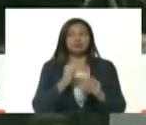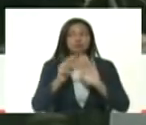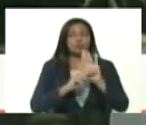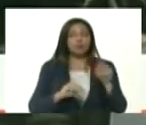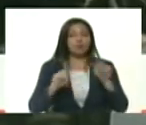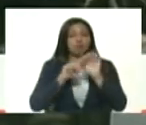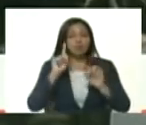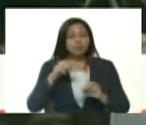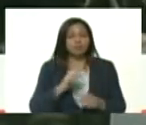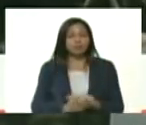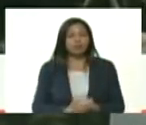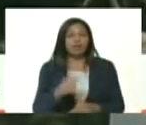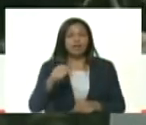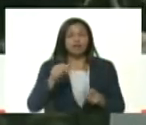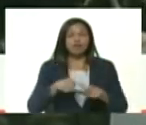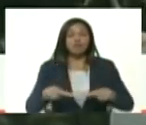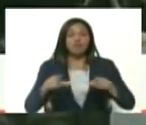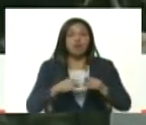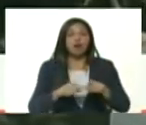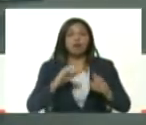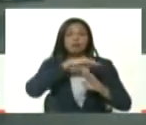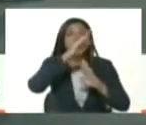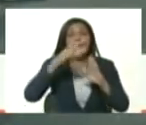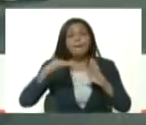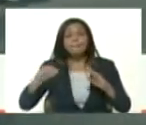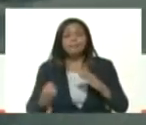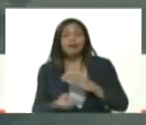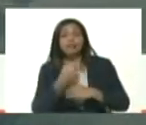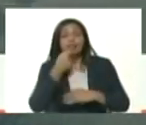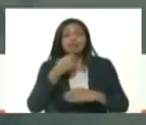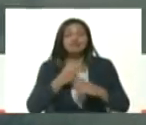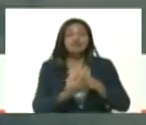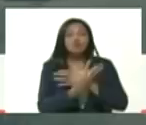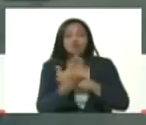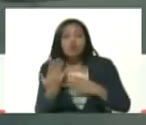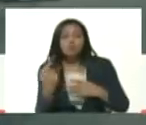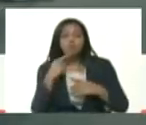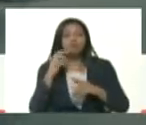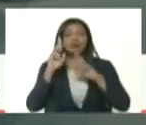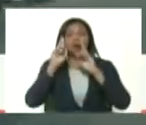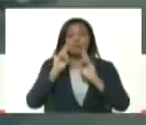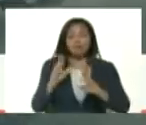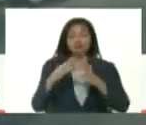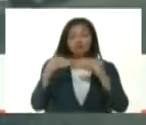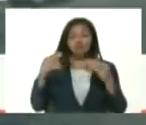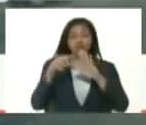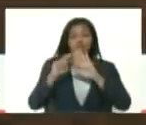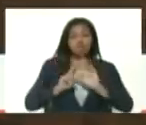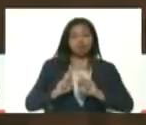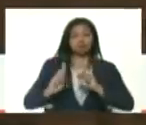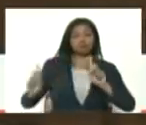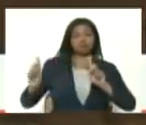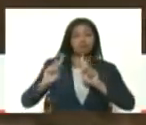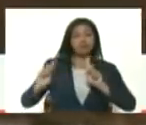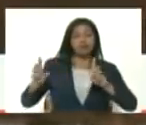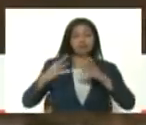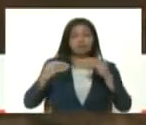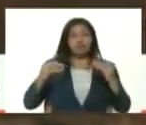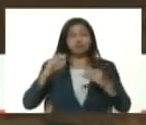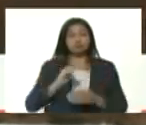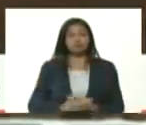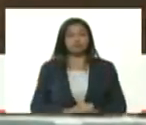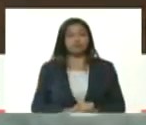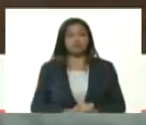medidas. Aquí en Colinas de Bellomonte se respetan las medidas de distanciamiento y se